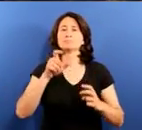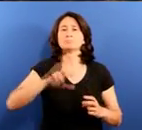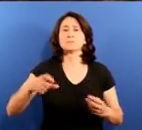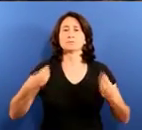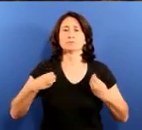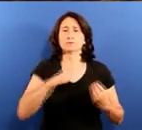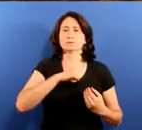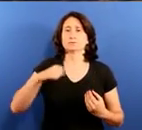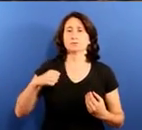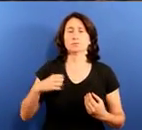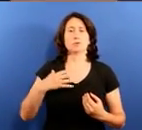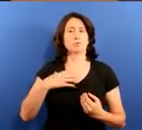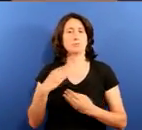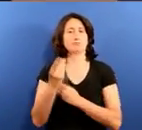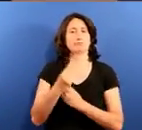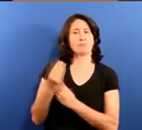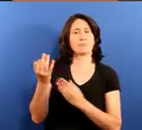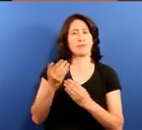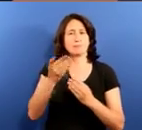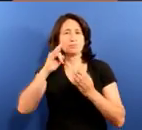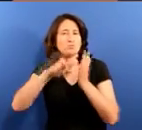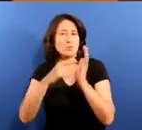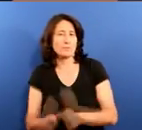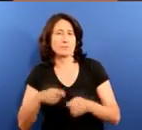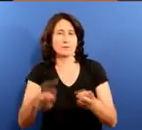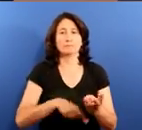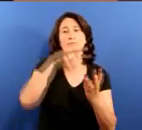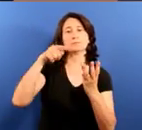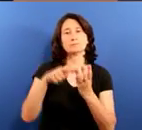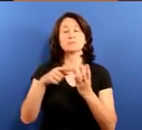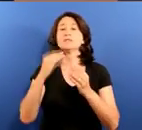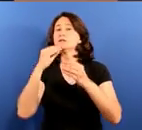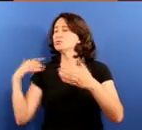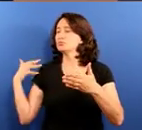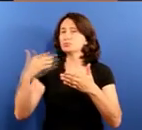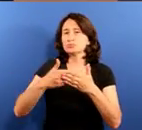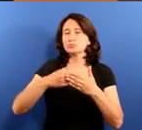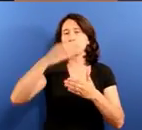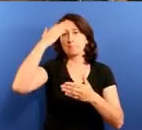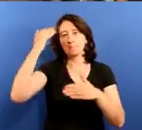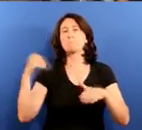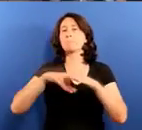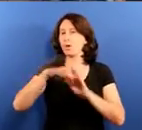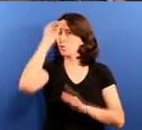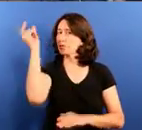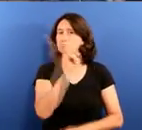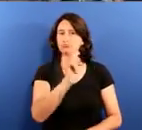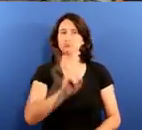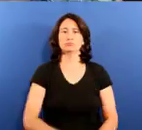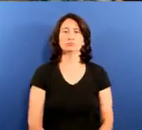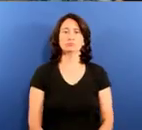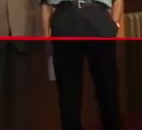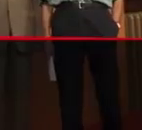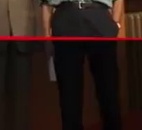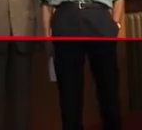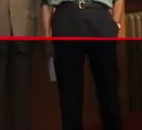son tiempos difíciles, no comparte el sacrificio que se está haciendo en la inversión en investigación científica ni en el